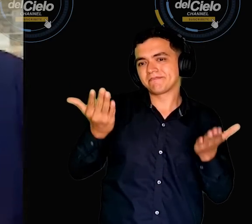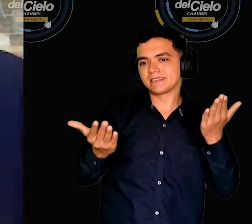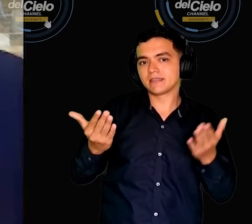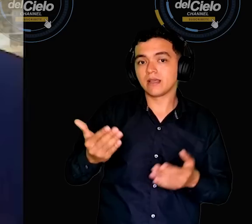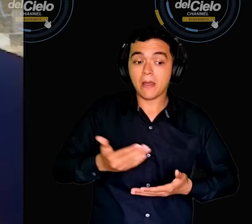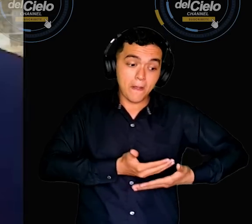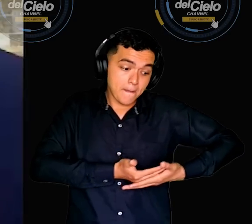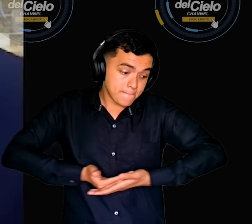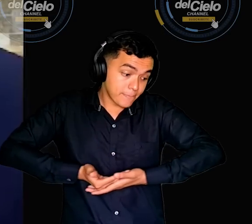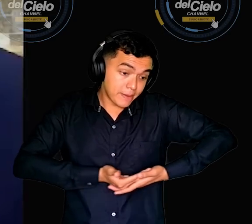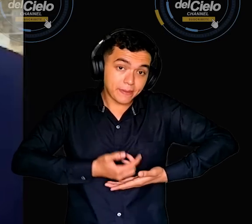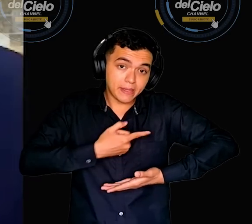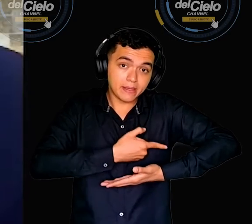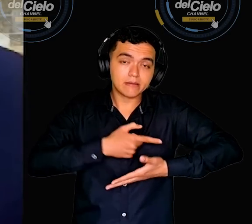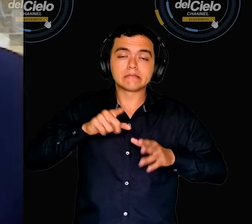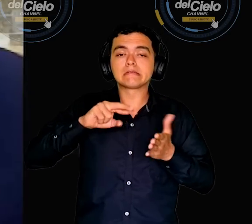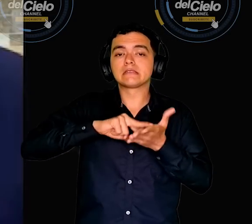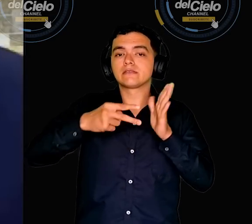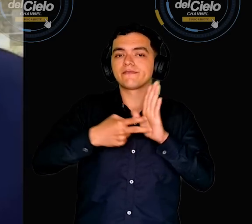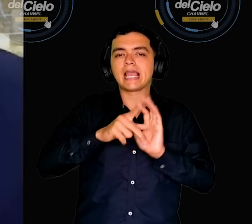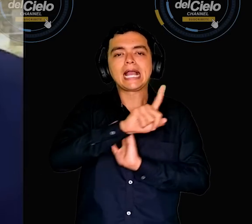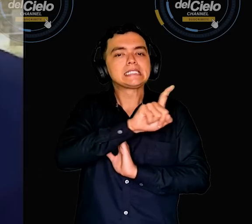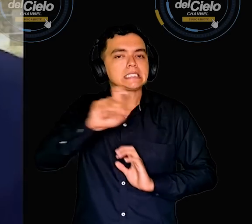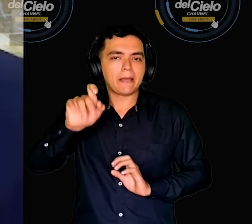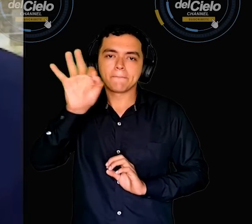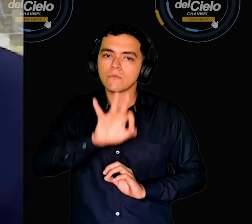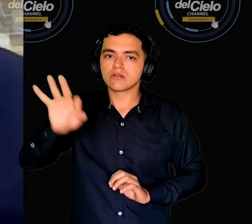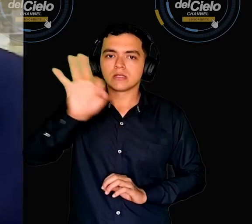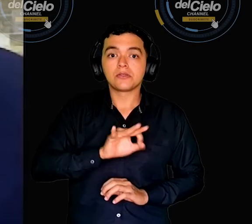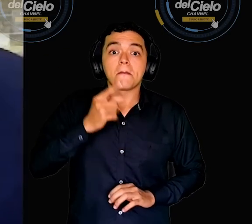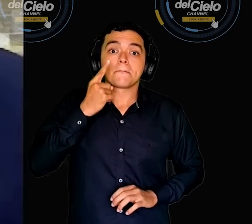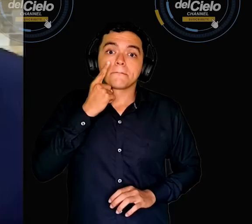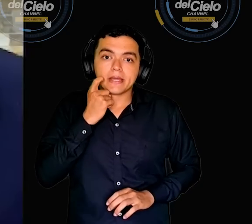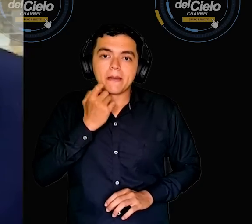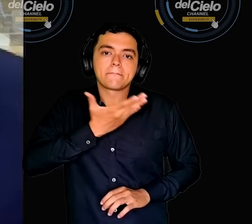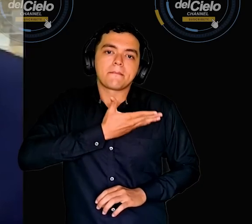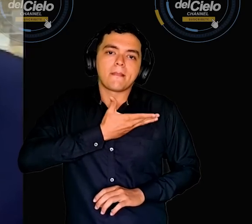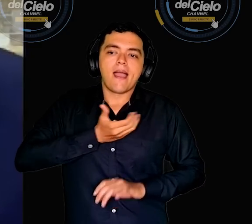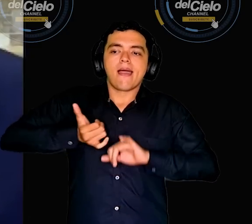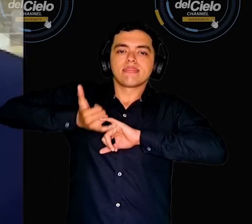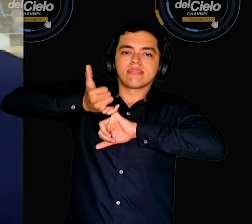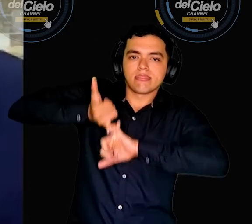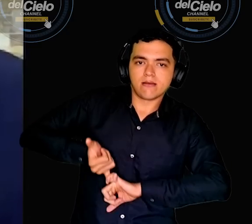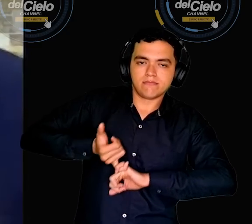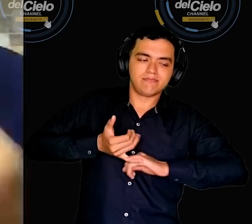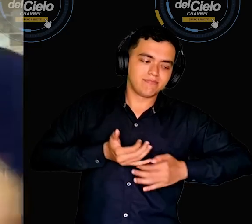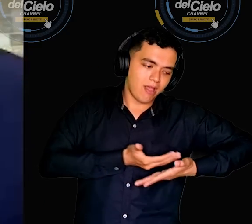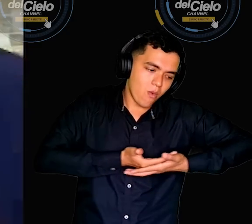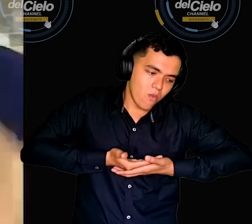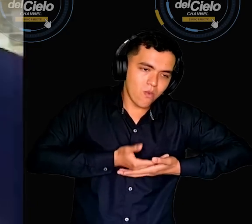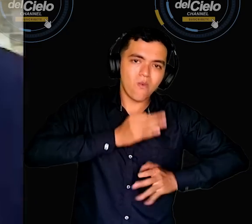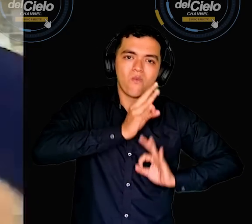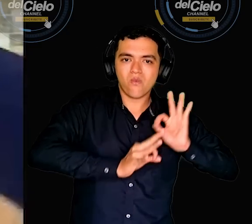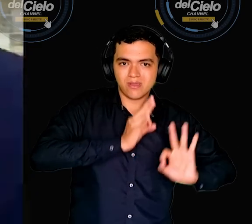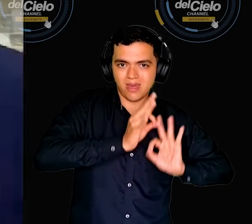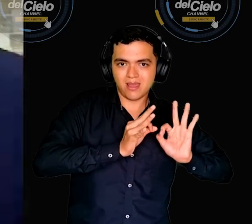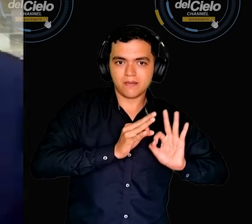lado. Un día le dije, siéntate ahí, siéntate. La primera cosa, esa no es tu